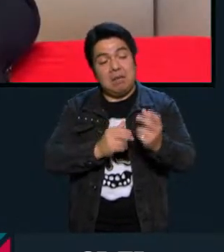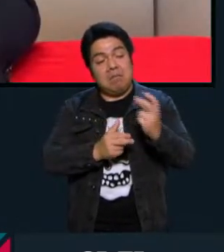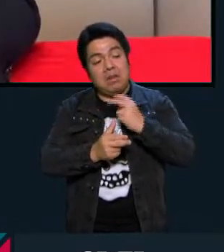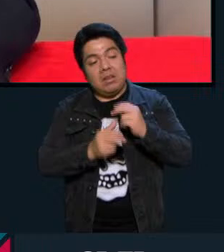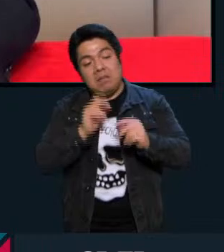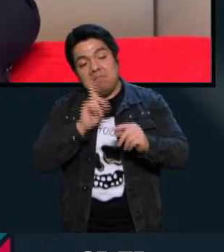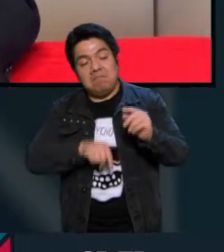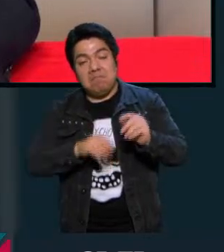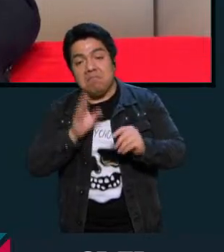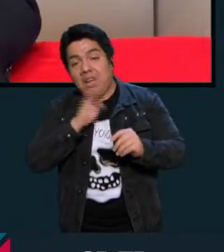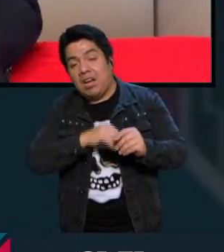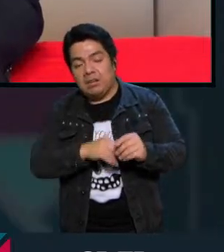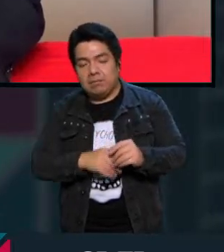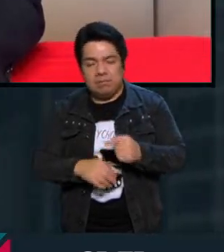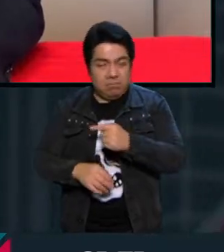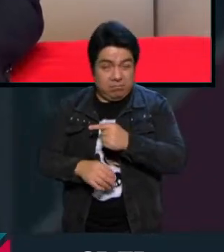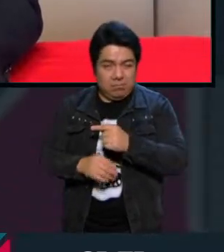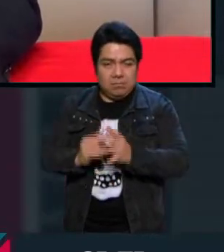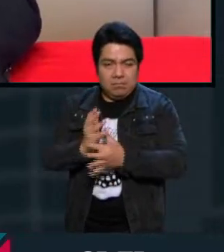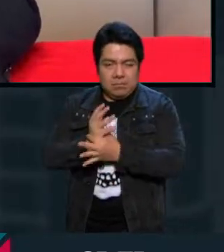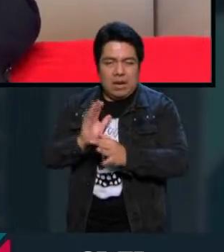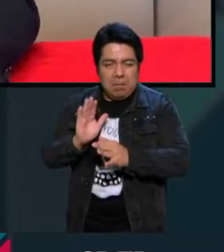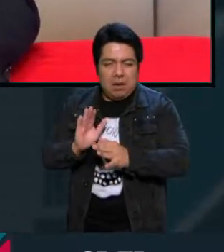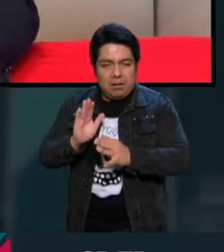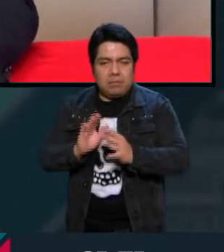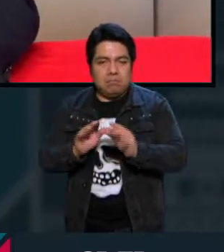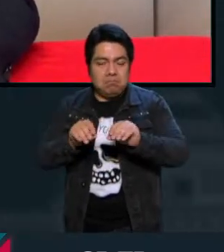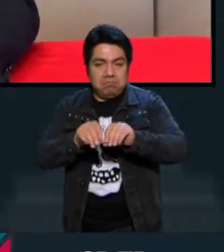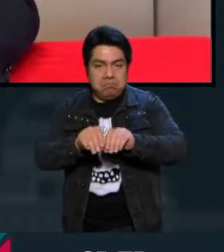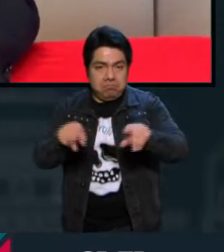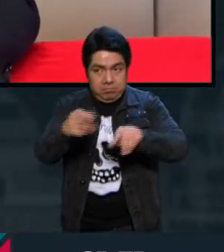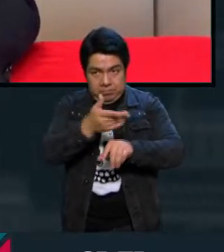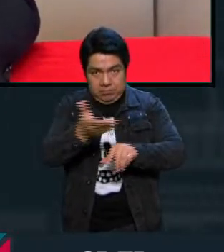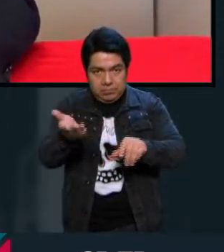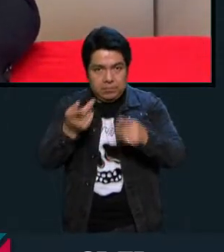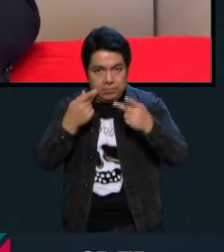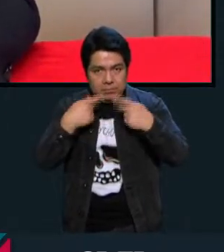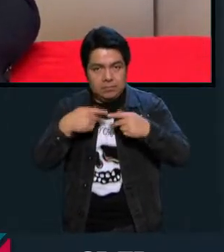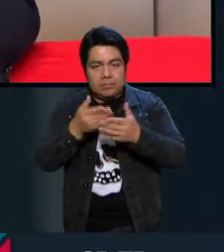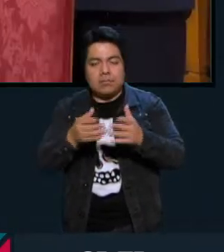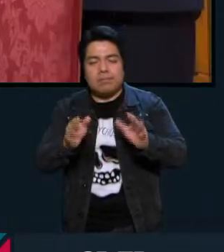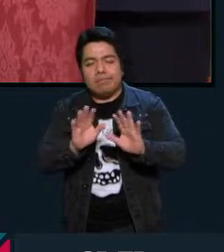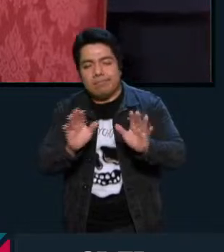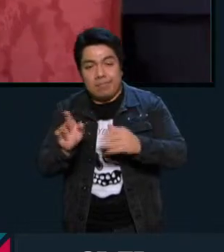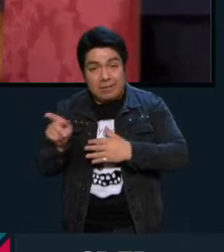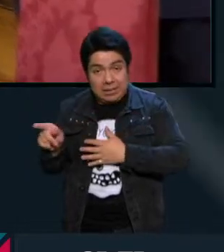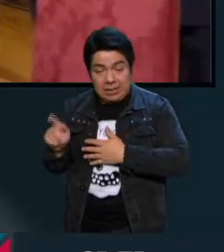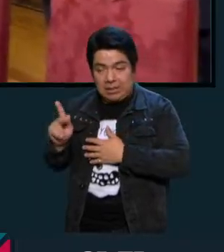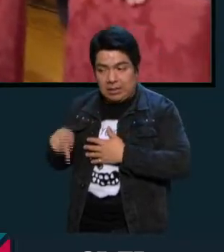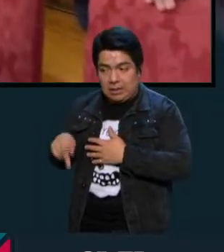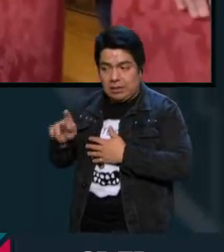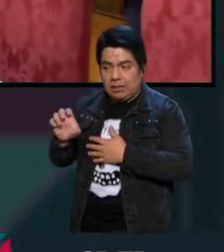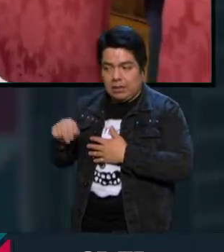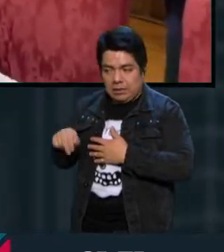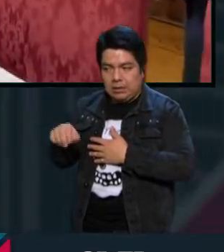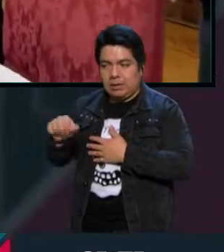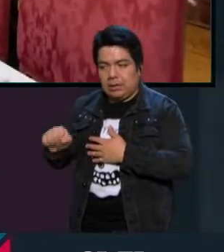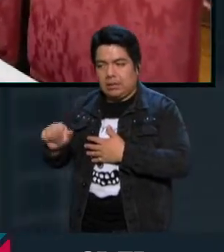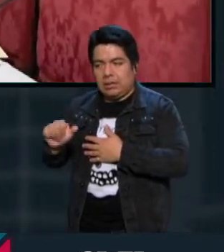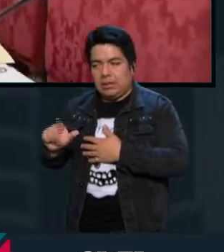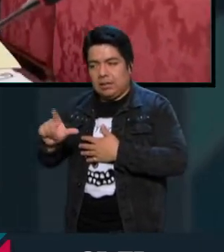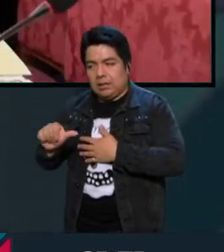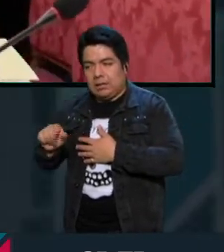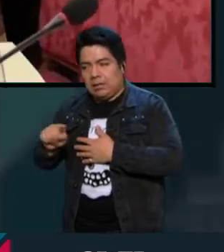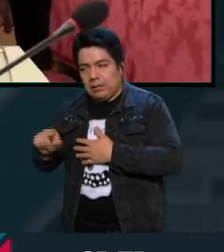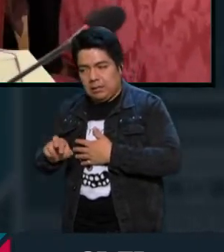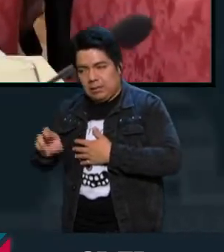mira que en este sentido habrá que decirle a la audiencia que no le queda a Ken Salazar, digamos, virar hacia ese